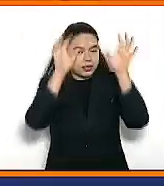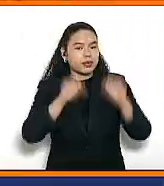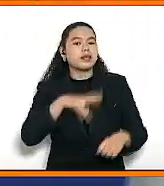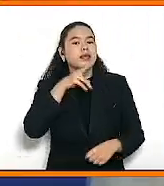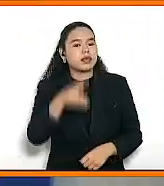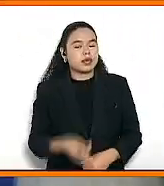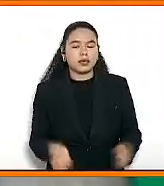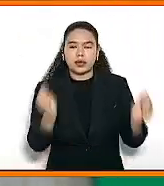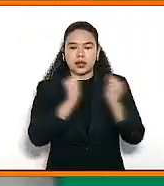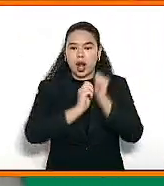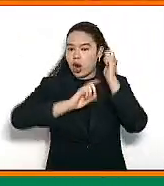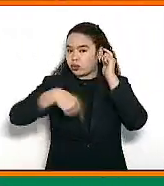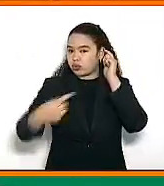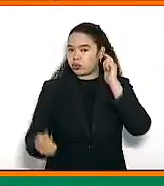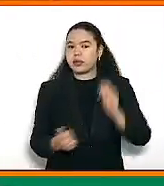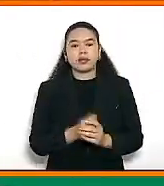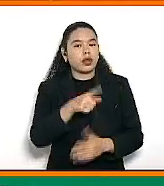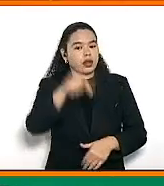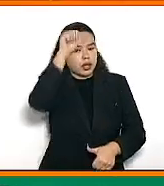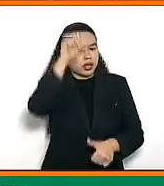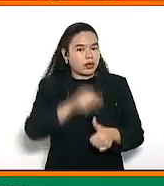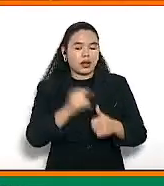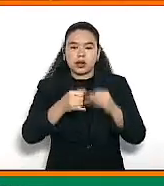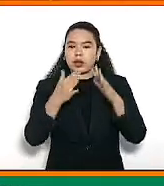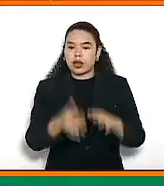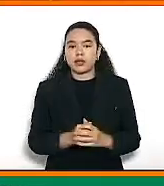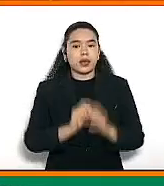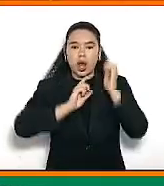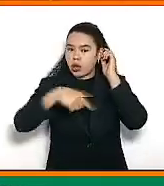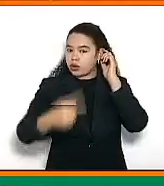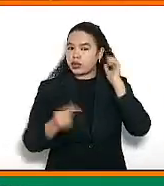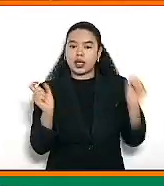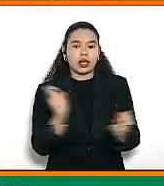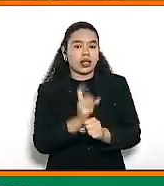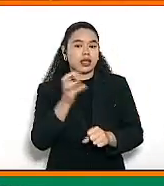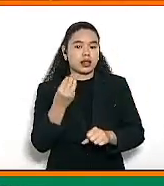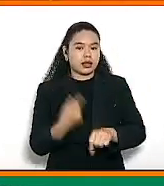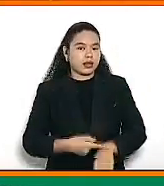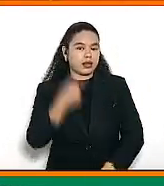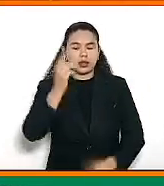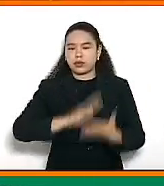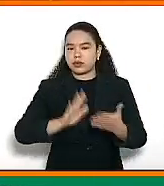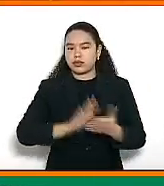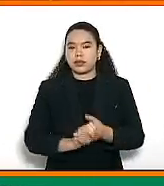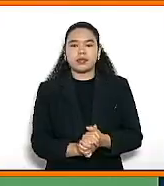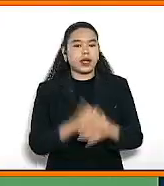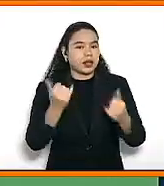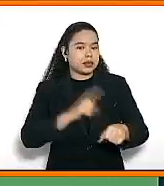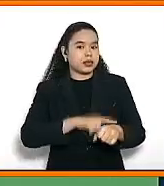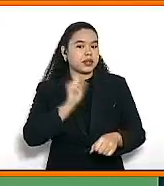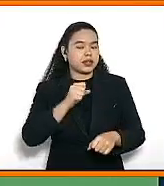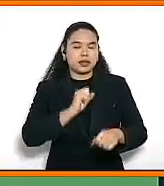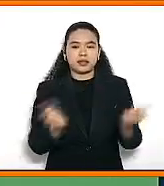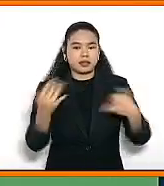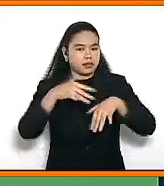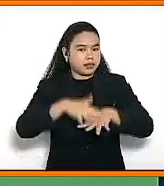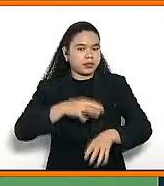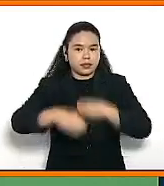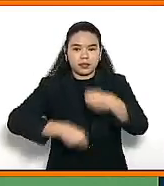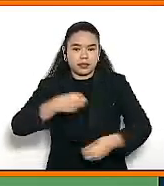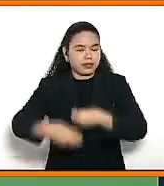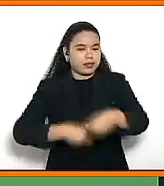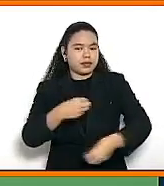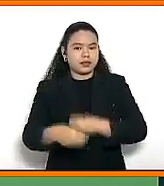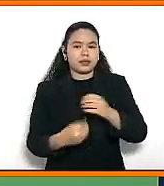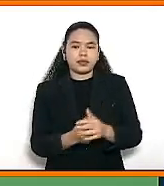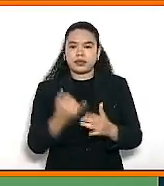haga una realidad en Diaria. Recordándote, querido jugador, que con Diaria ganas 60 veces tu inversión. Ahora sí, vamos a incorporar nuestras